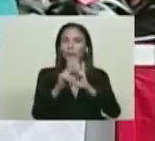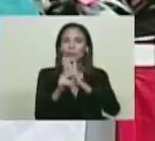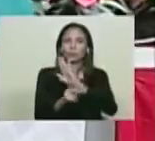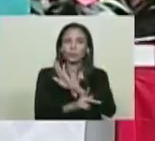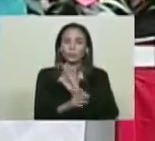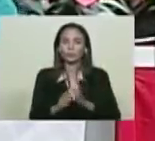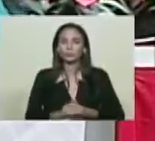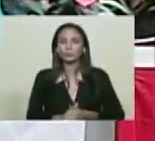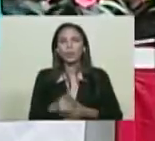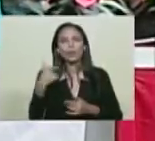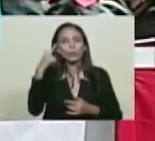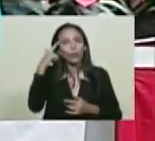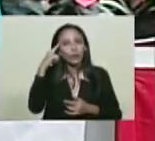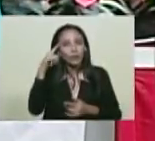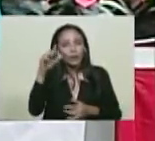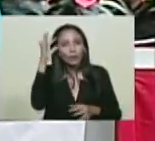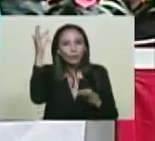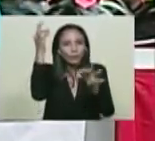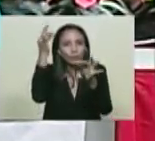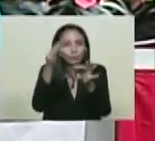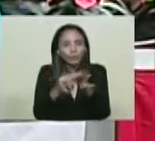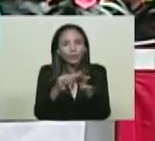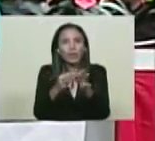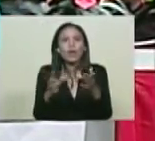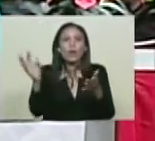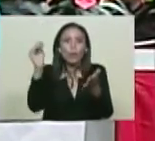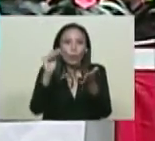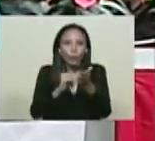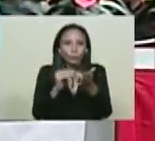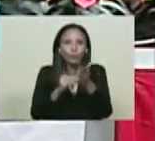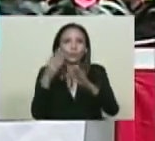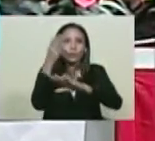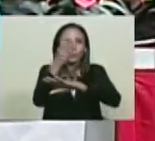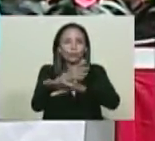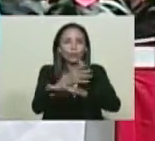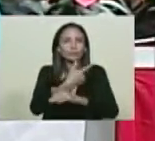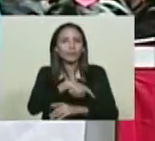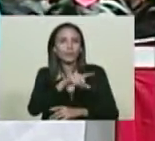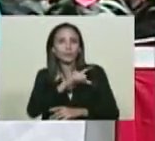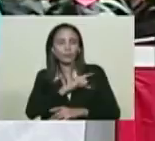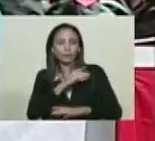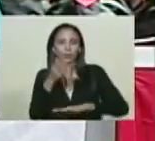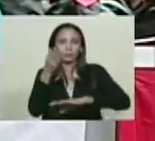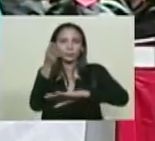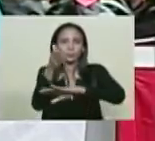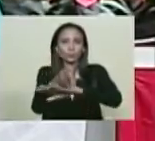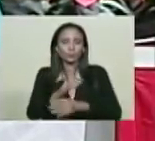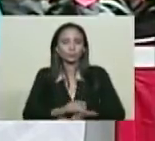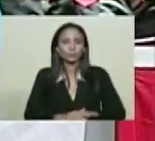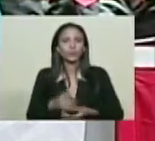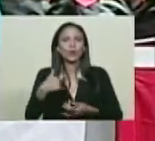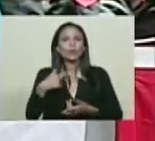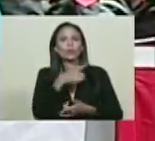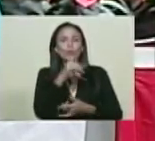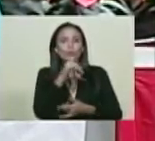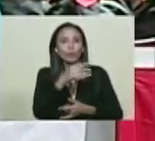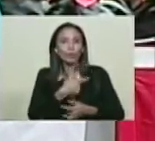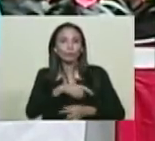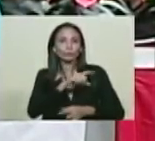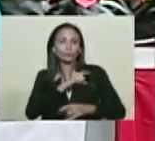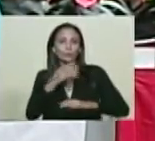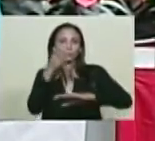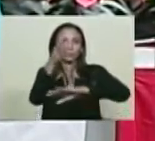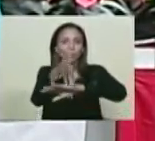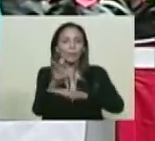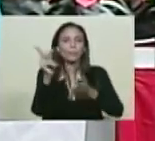y creo que muy pronto voy a estar en Madrid. Anuncio un viaje a Madrid para